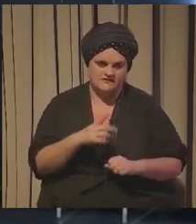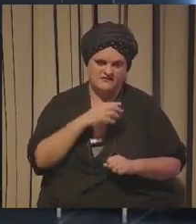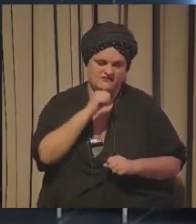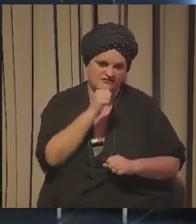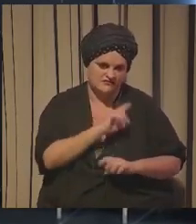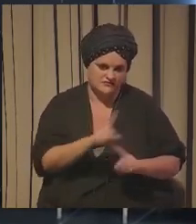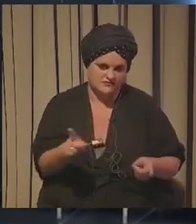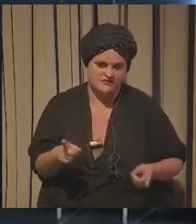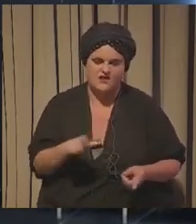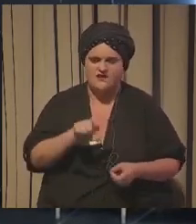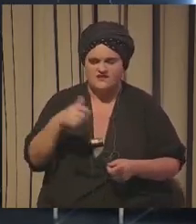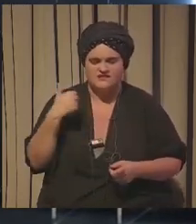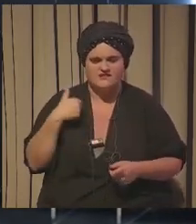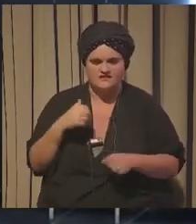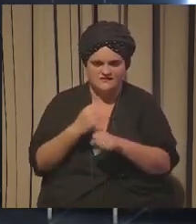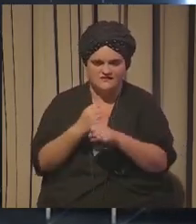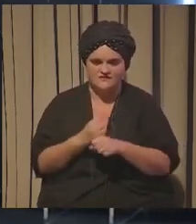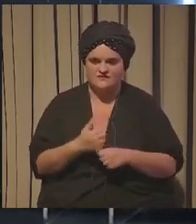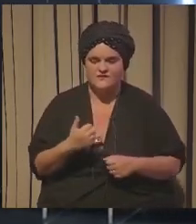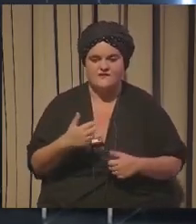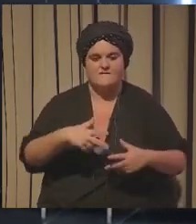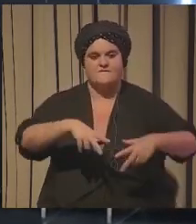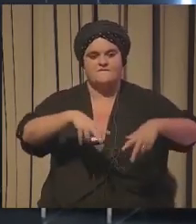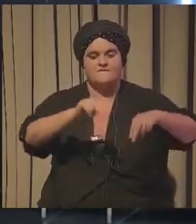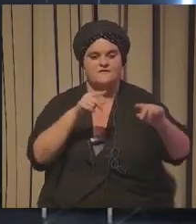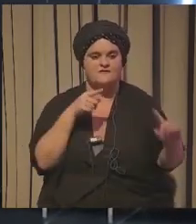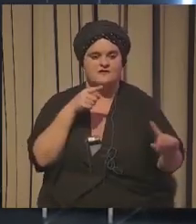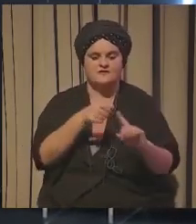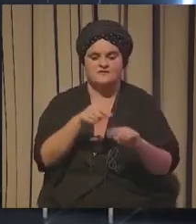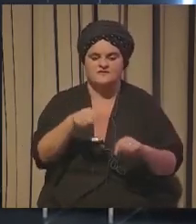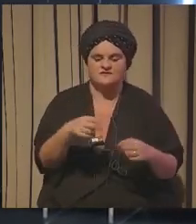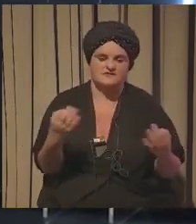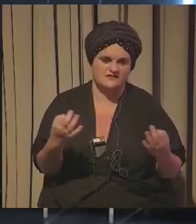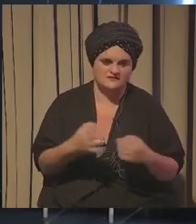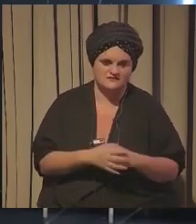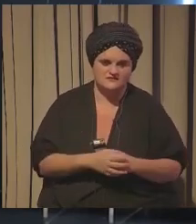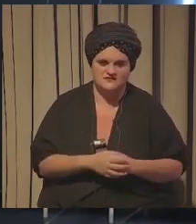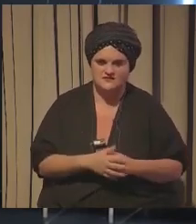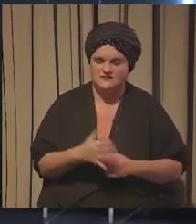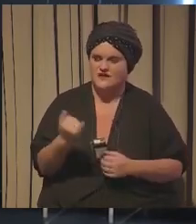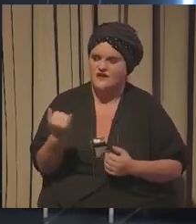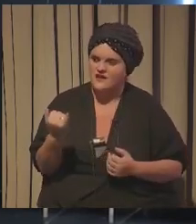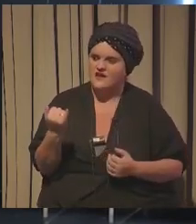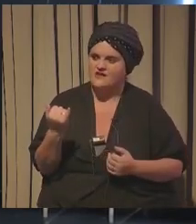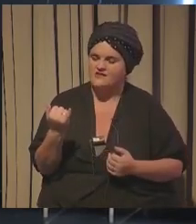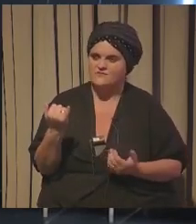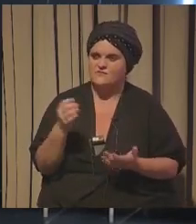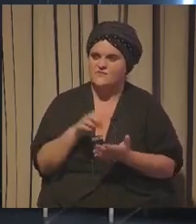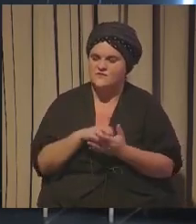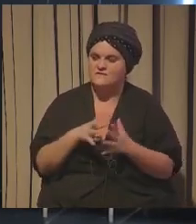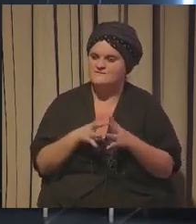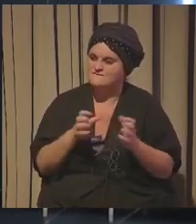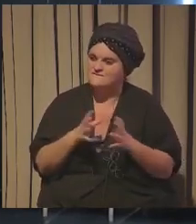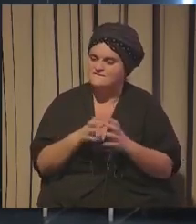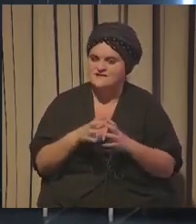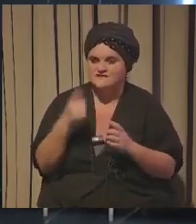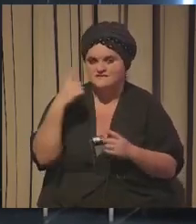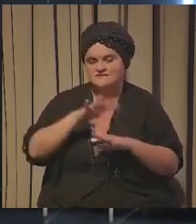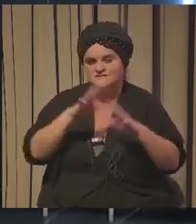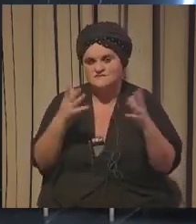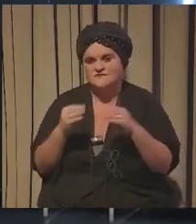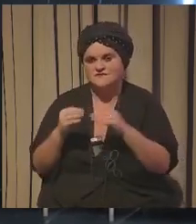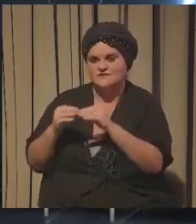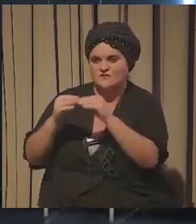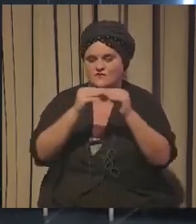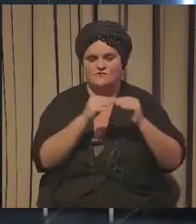trabajando, gente muy potente en esto. El fin de esto sobre todo es ver que hay una inquietud común y global que nos une